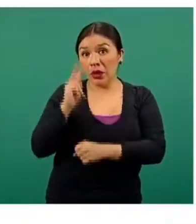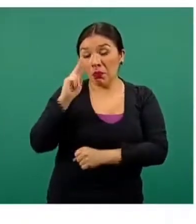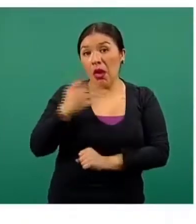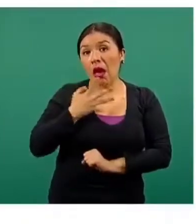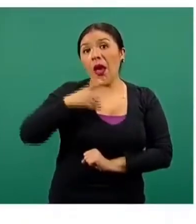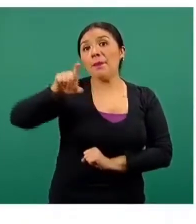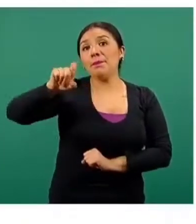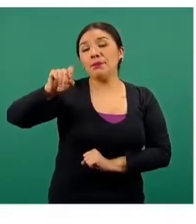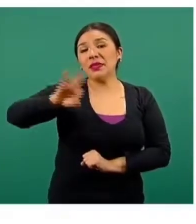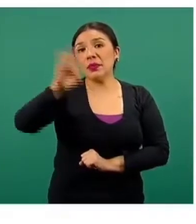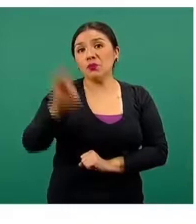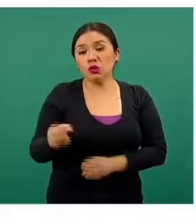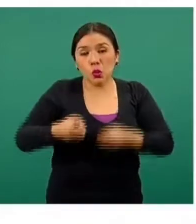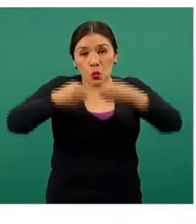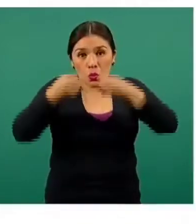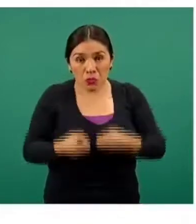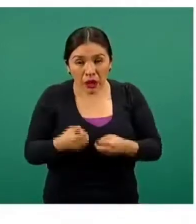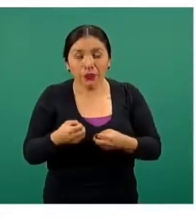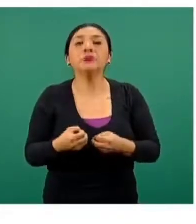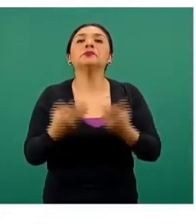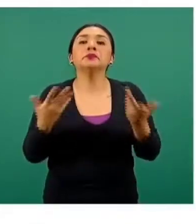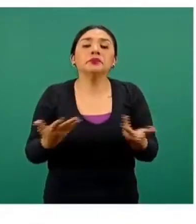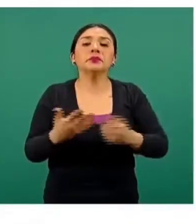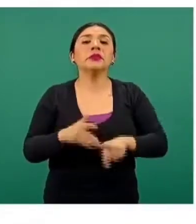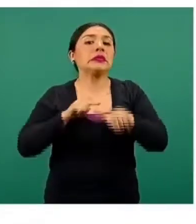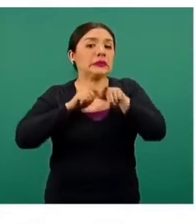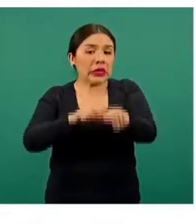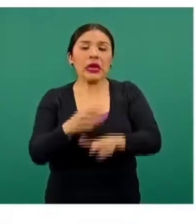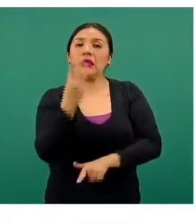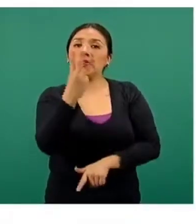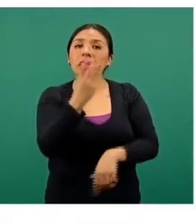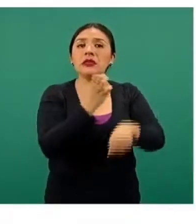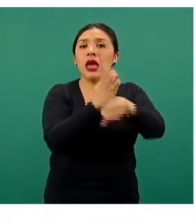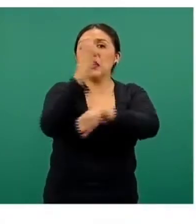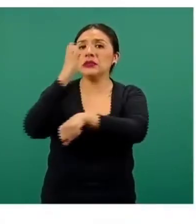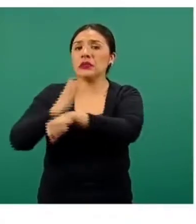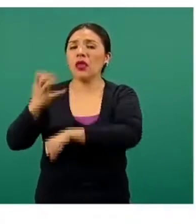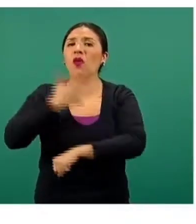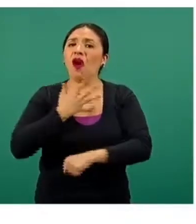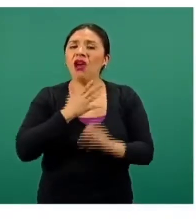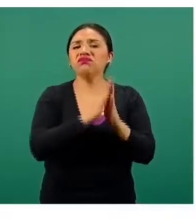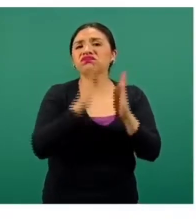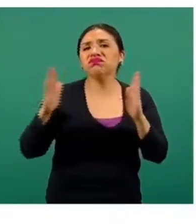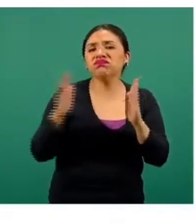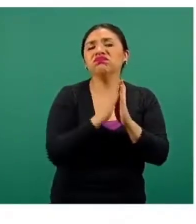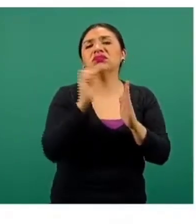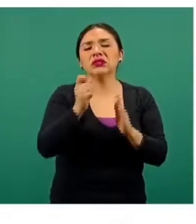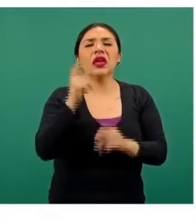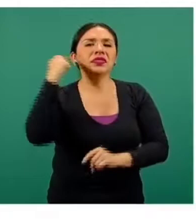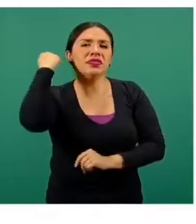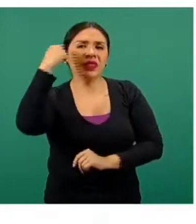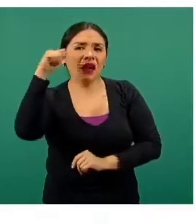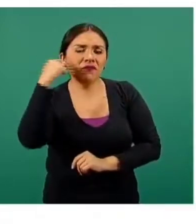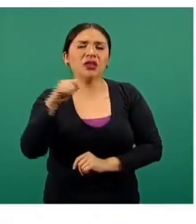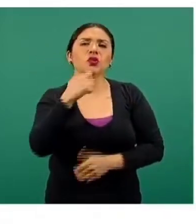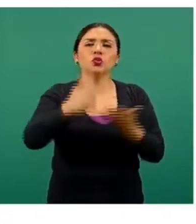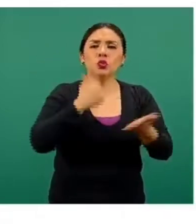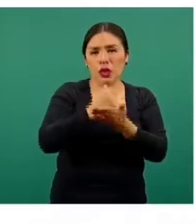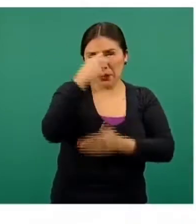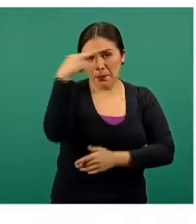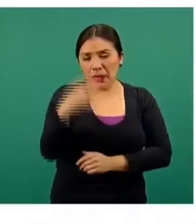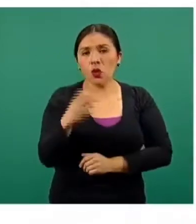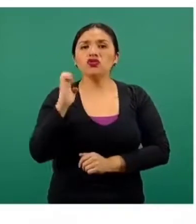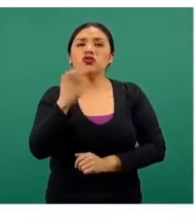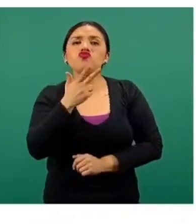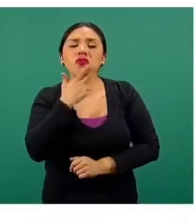un 20%. Y continúan solo 3 entidades federativas, Tabasco, Ciudad de México y Chihuahua,